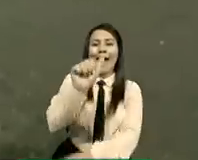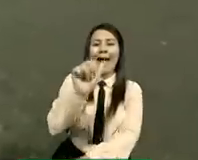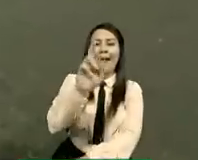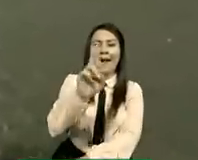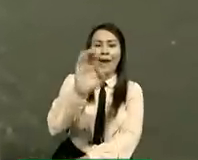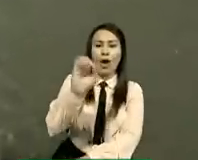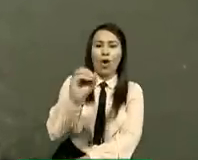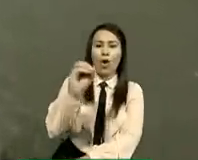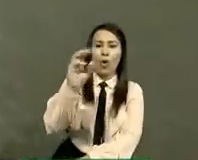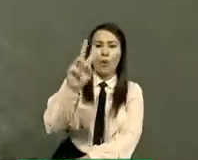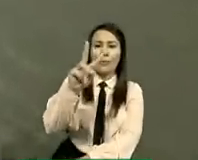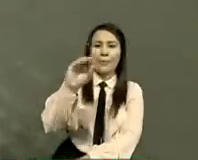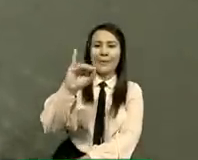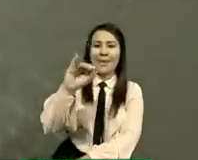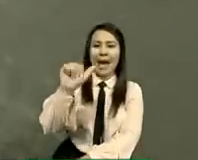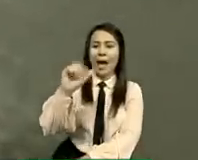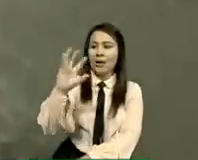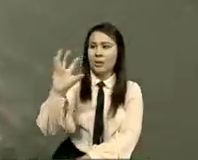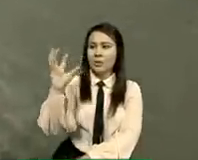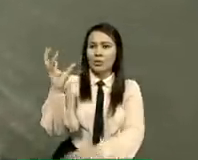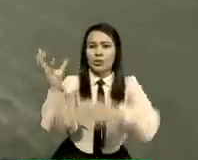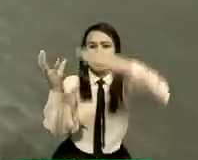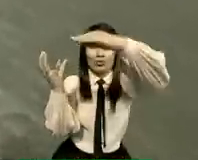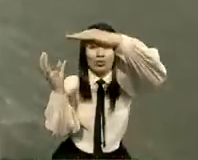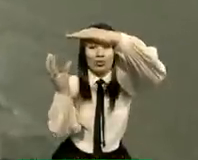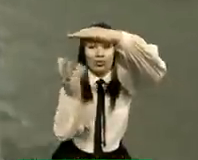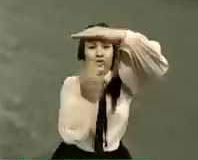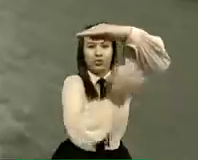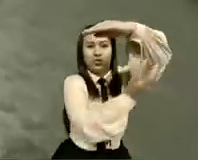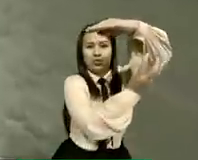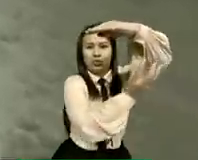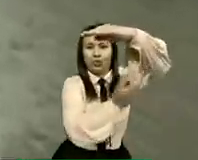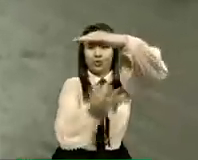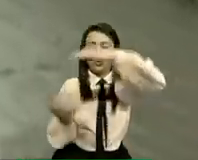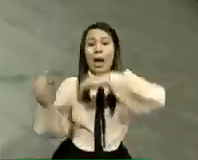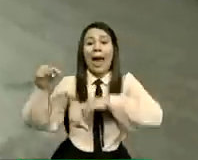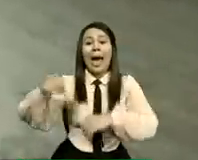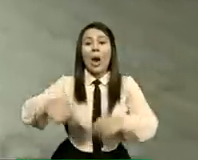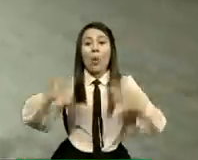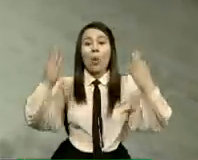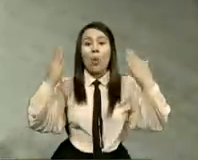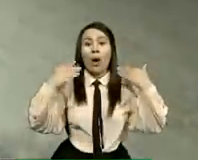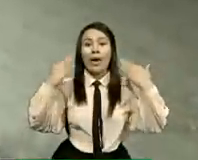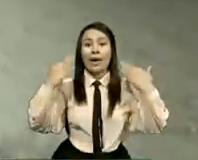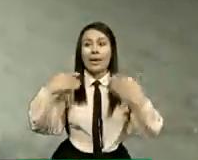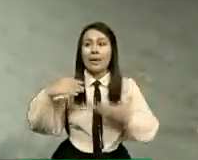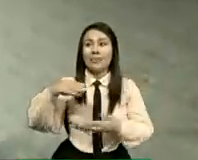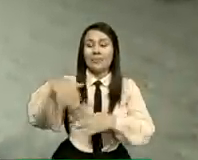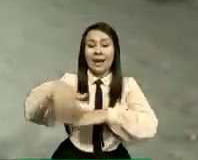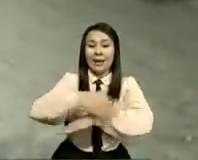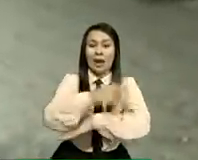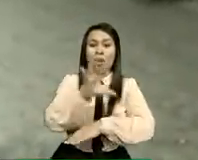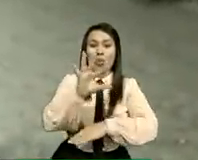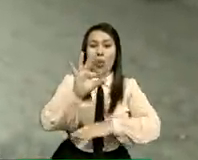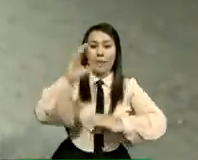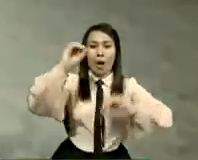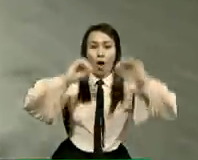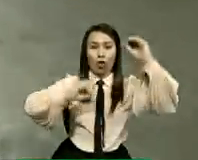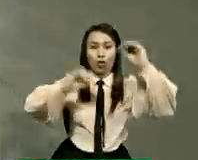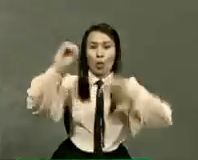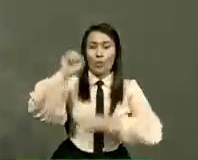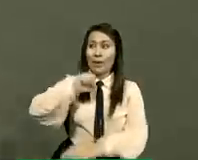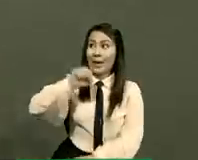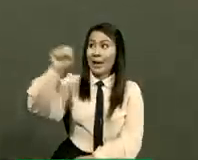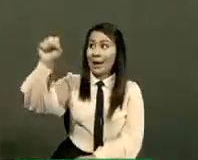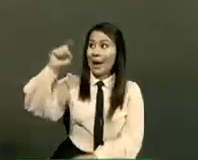habilitado un acceso por la calle, por la avenida 9 de Octubre hasta la calle Pedro Moncayo, y es lo que